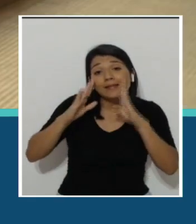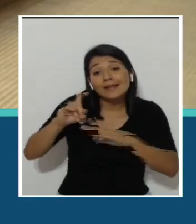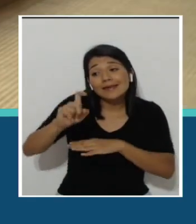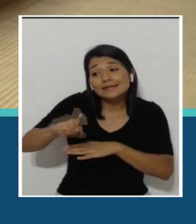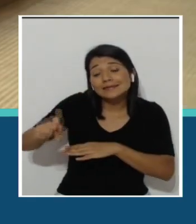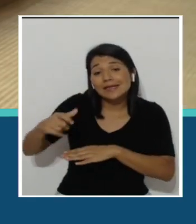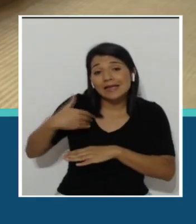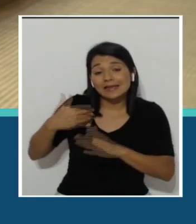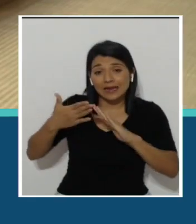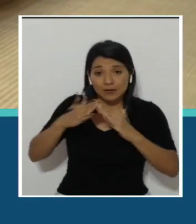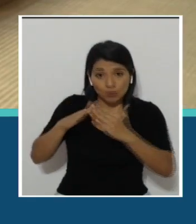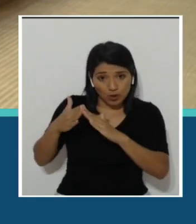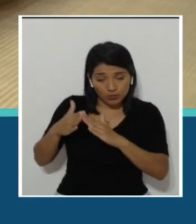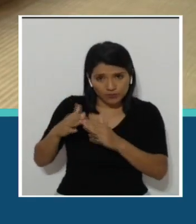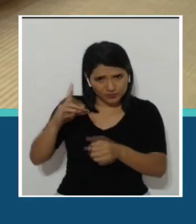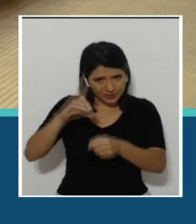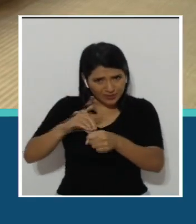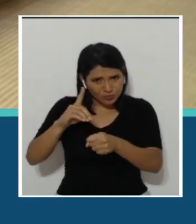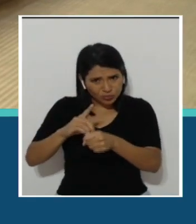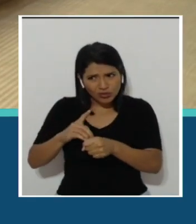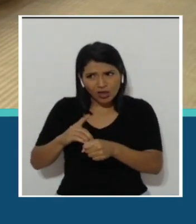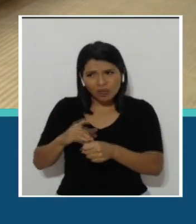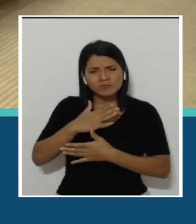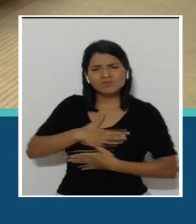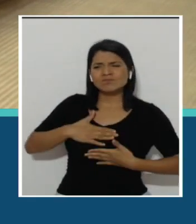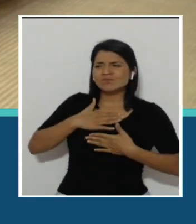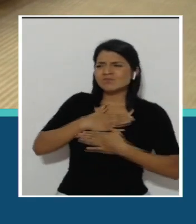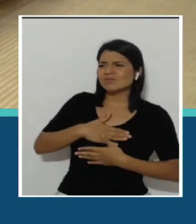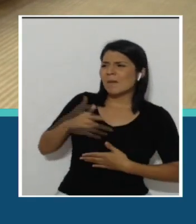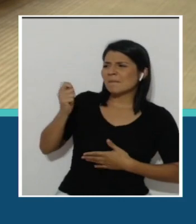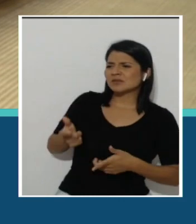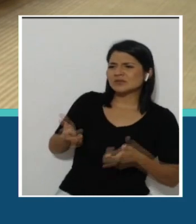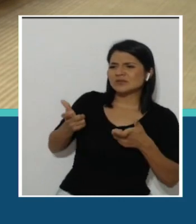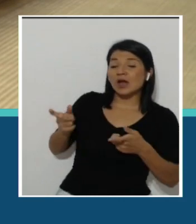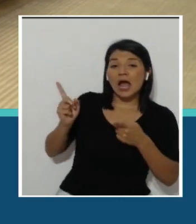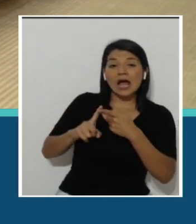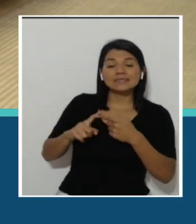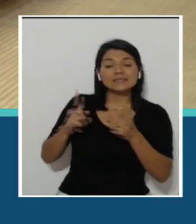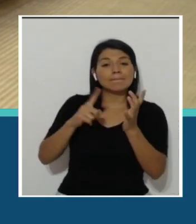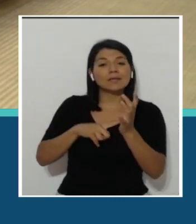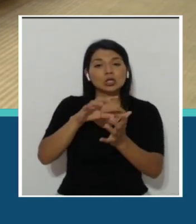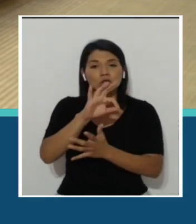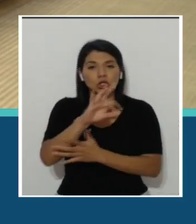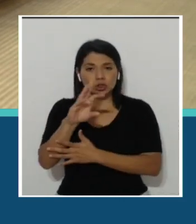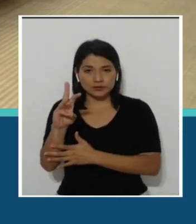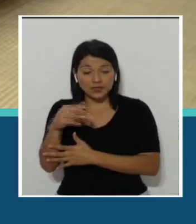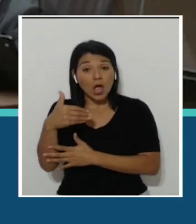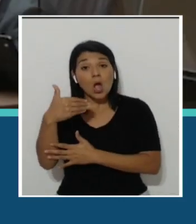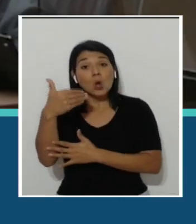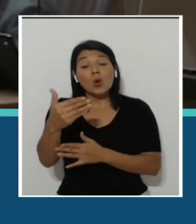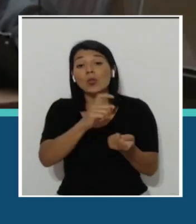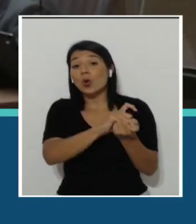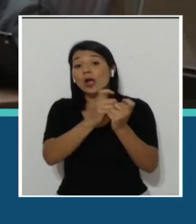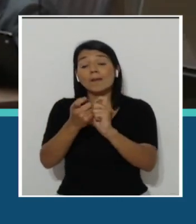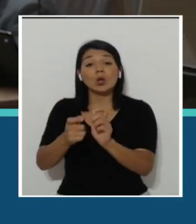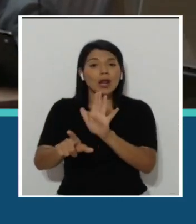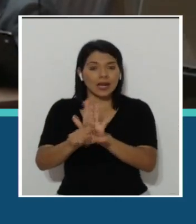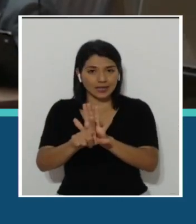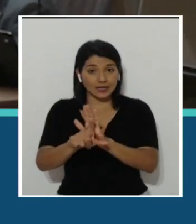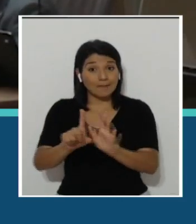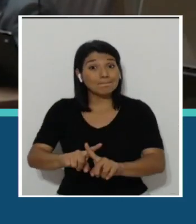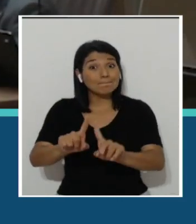diputados gozaban de este privilegio hasta 1996, cuando se dio una reforma a la ley. Sin embargo, los que